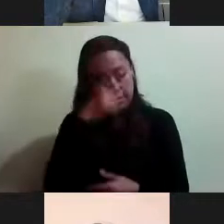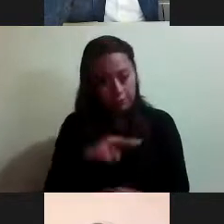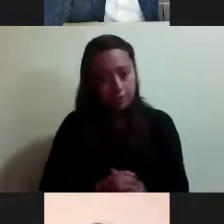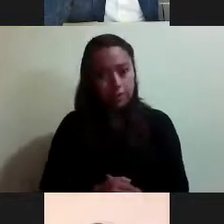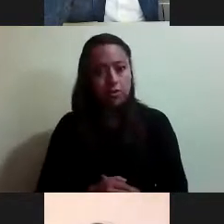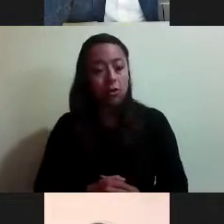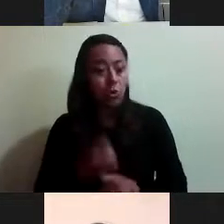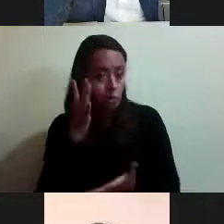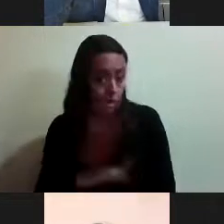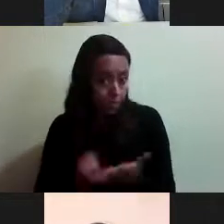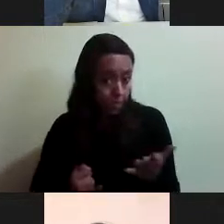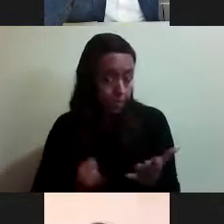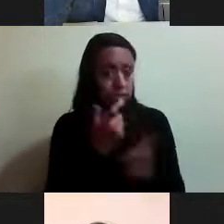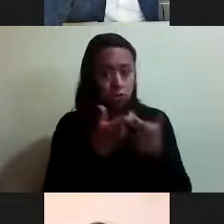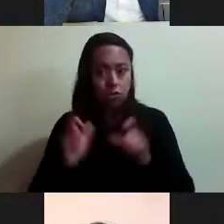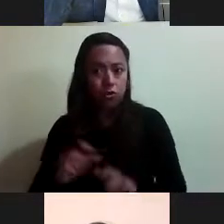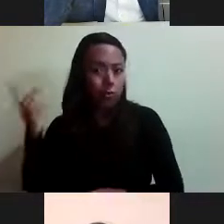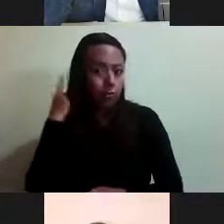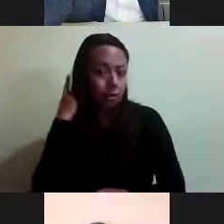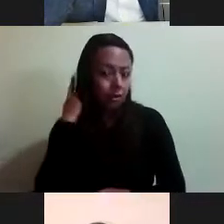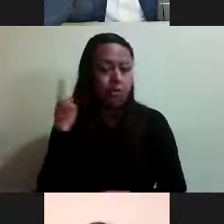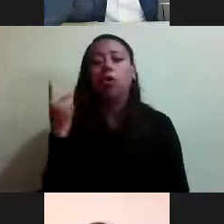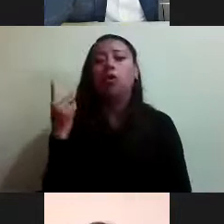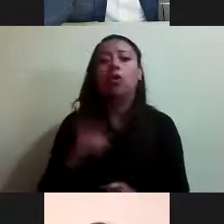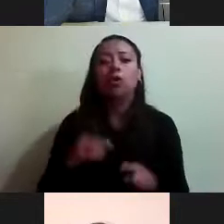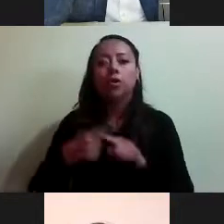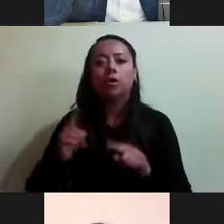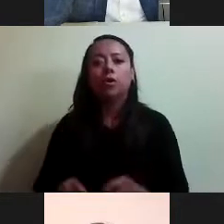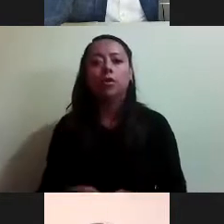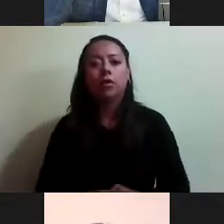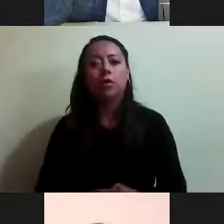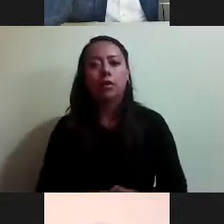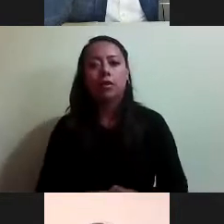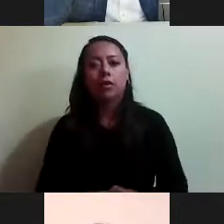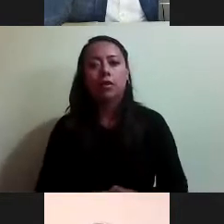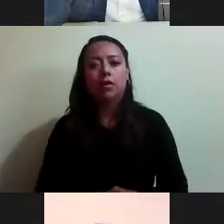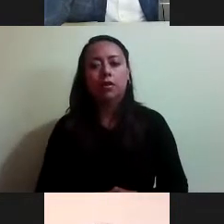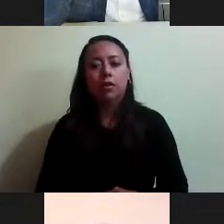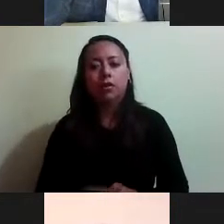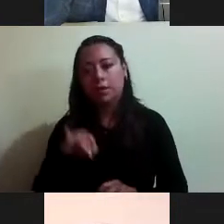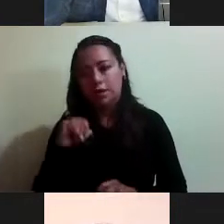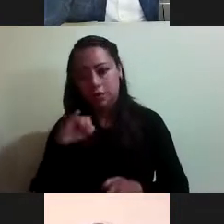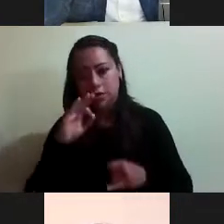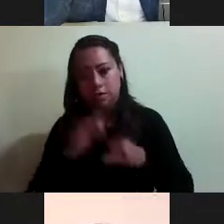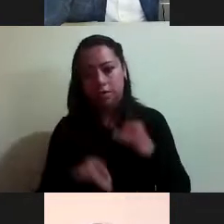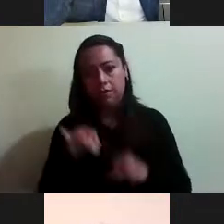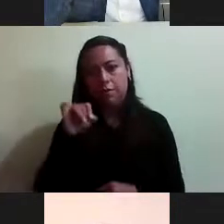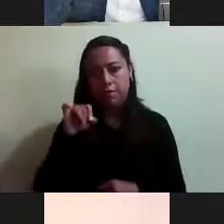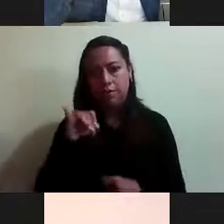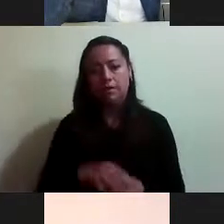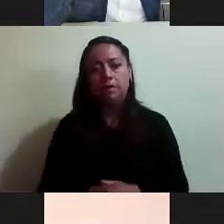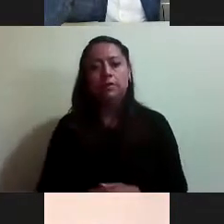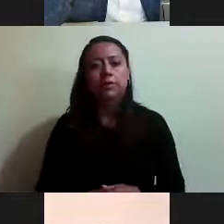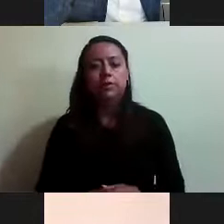una determinación acompañada con diversas fuerzas. La última parte sí. La última parte sí.